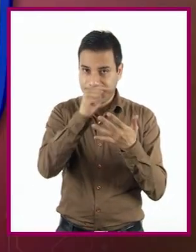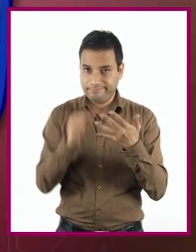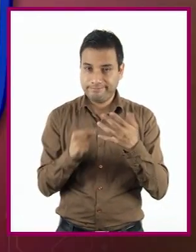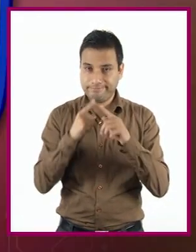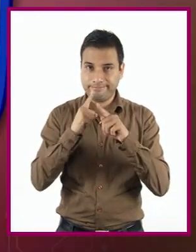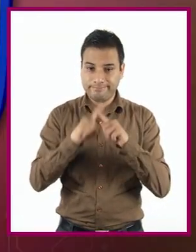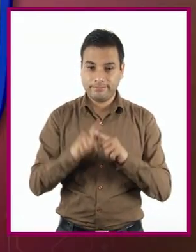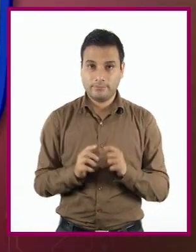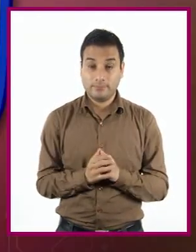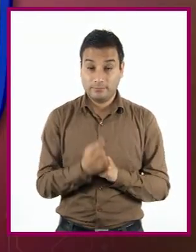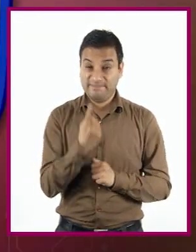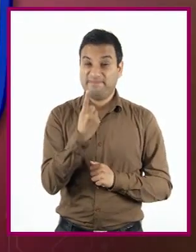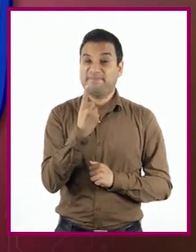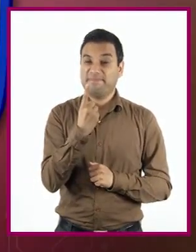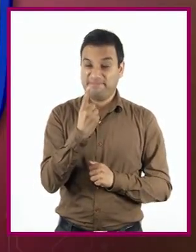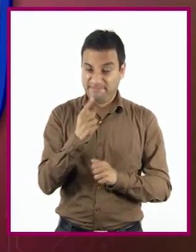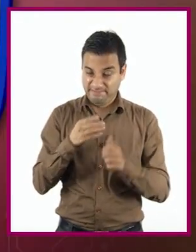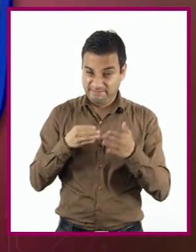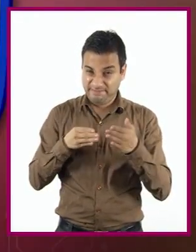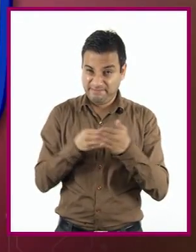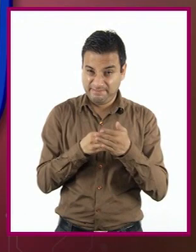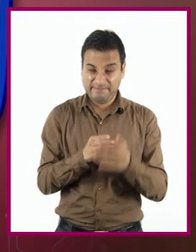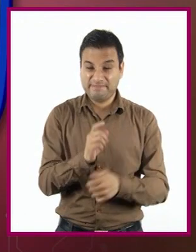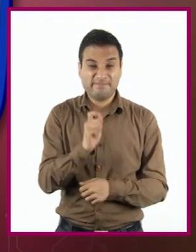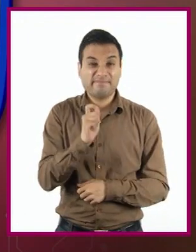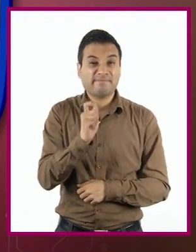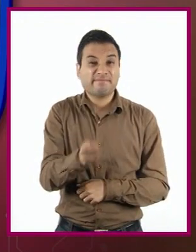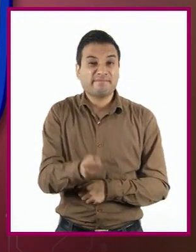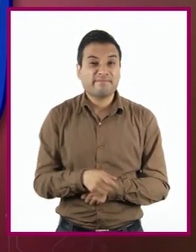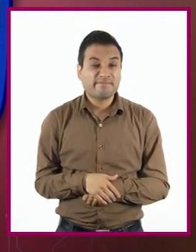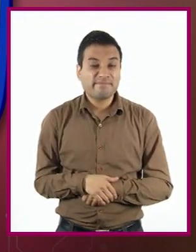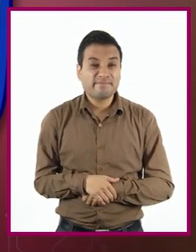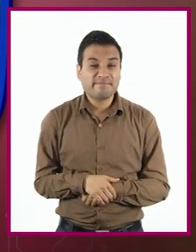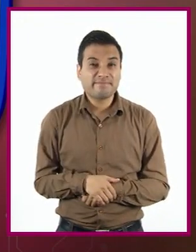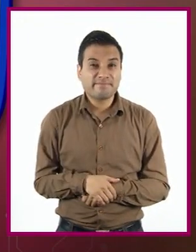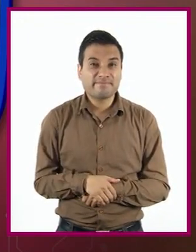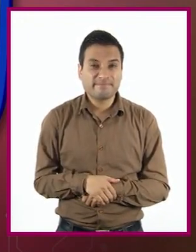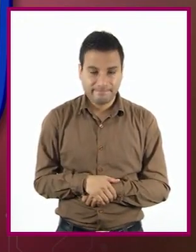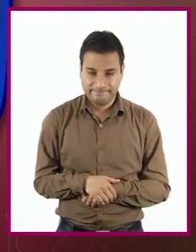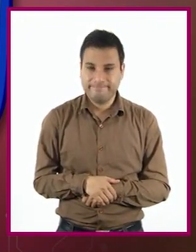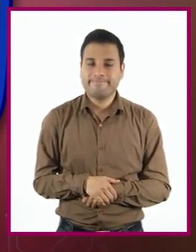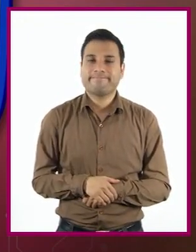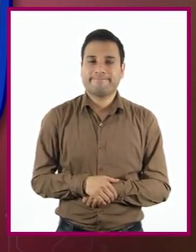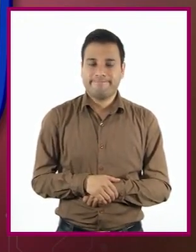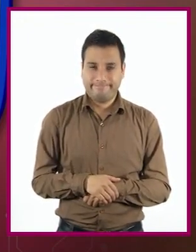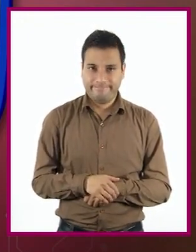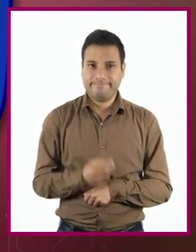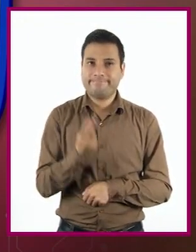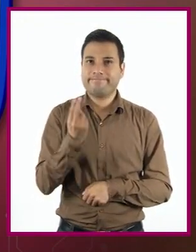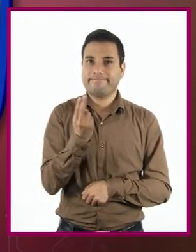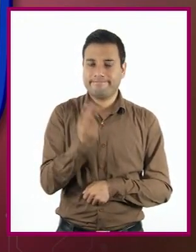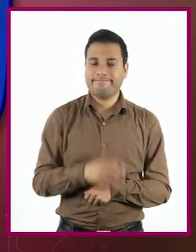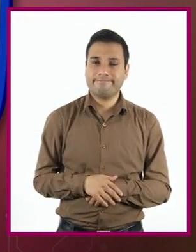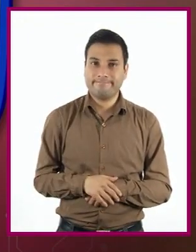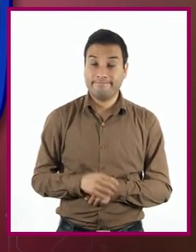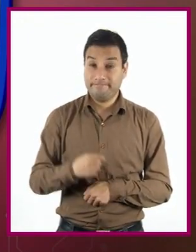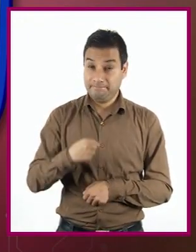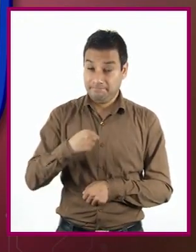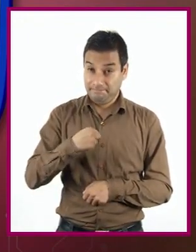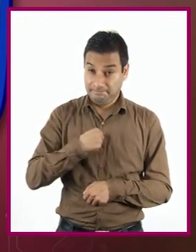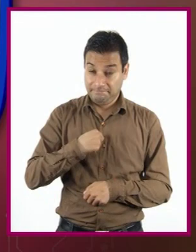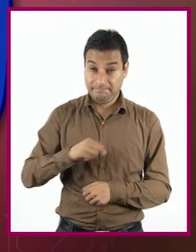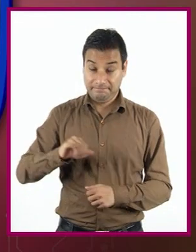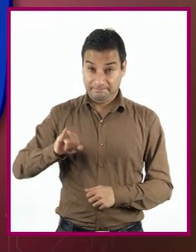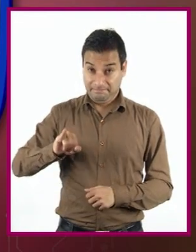el principal reto que debe de vencer uno es el saber si realmente le interesa entender